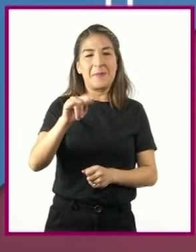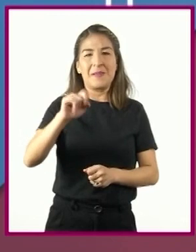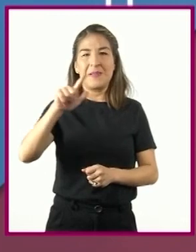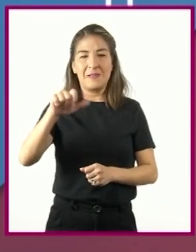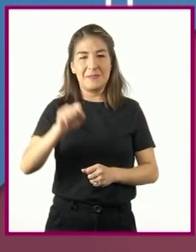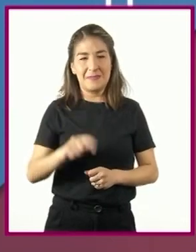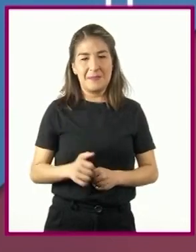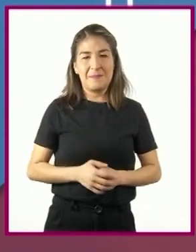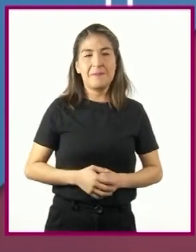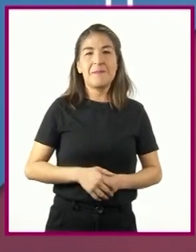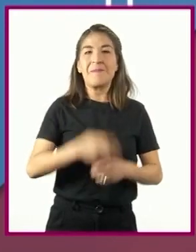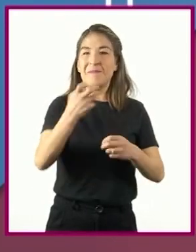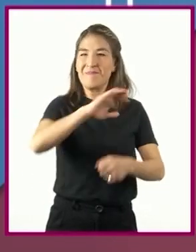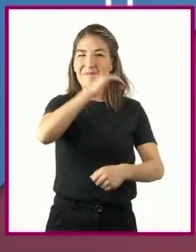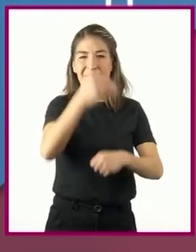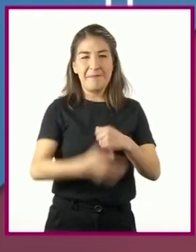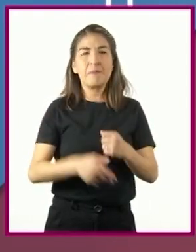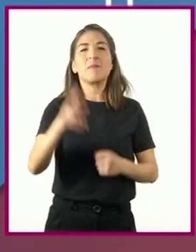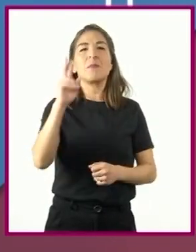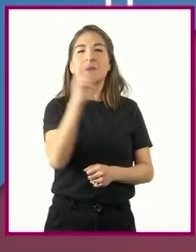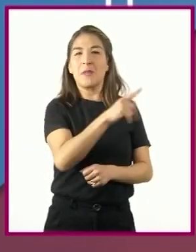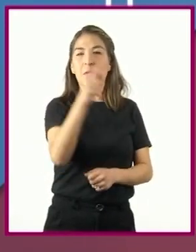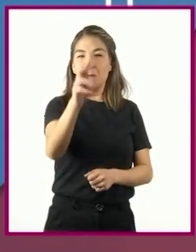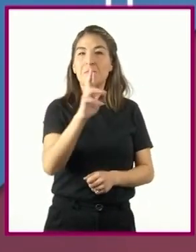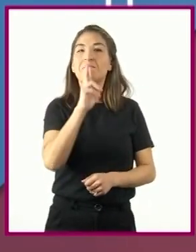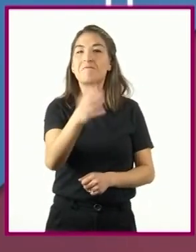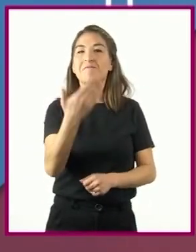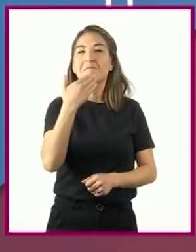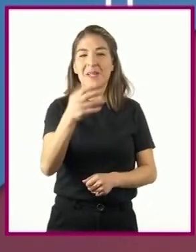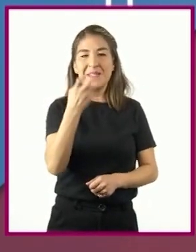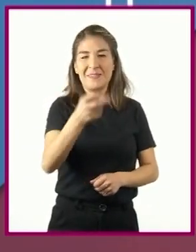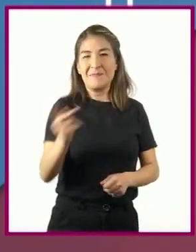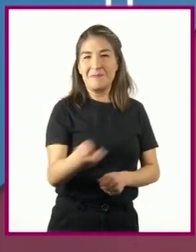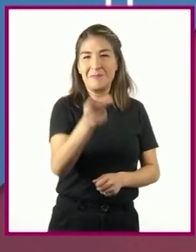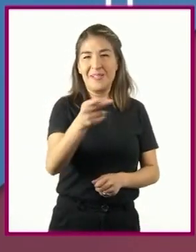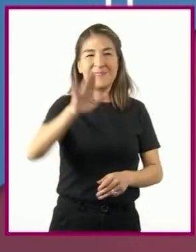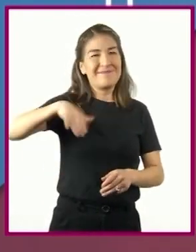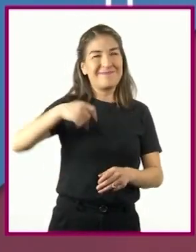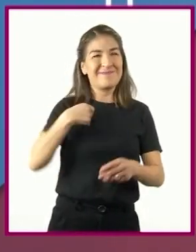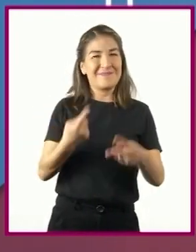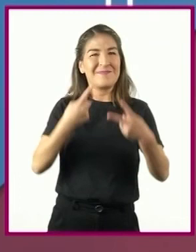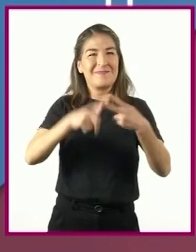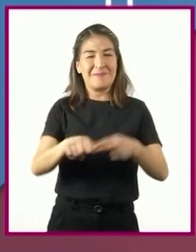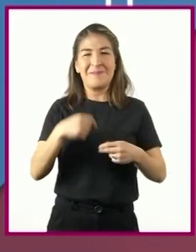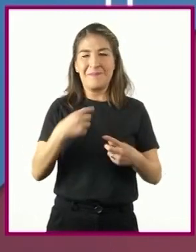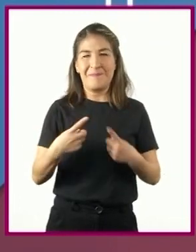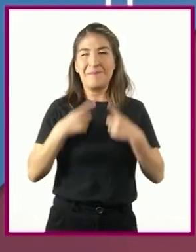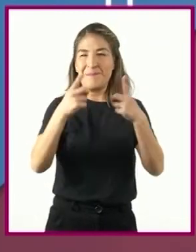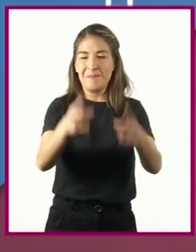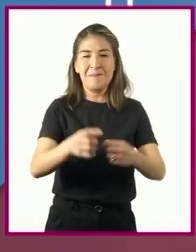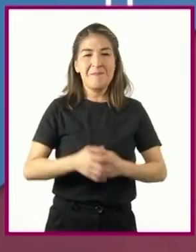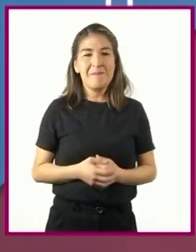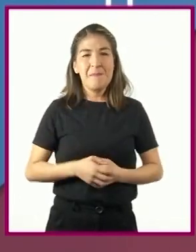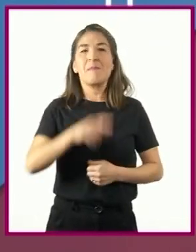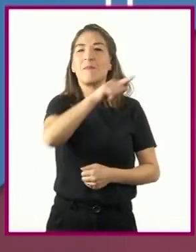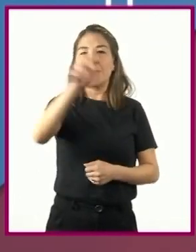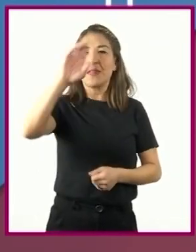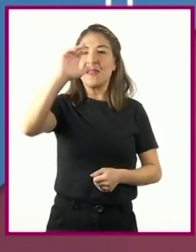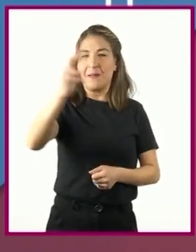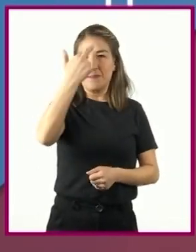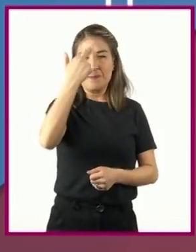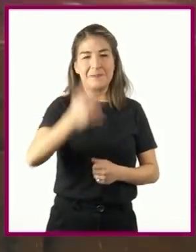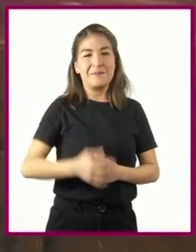Para terminar, veamos si han respondido acertadamente a las preguntas claves de esta sesión.